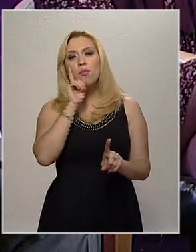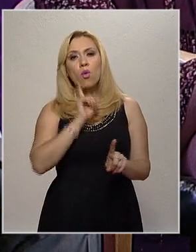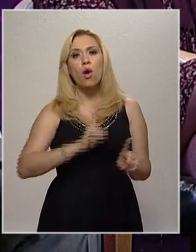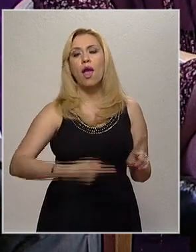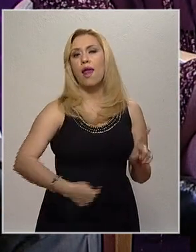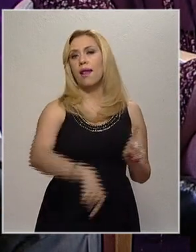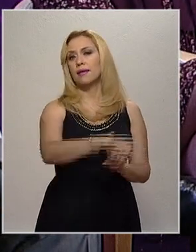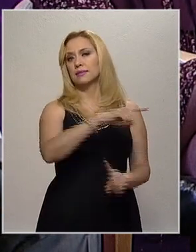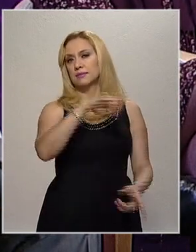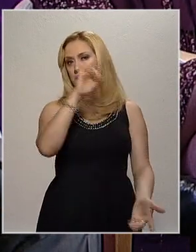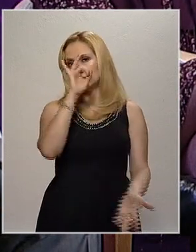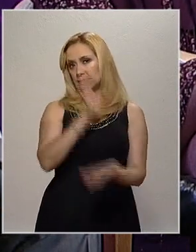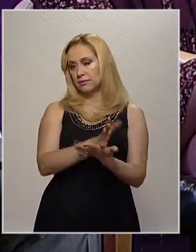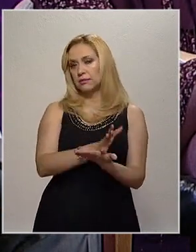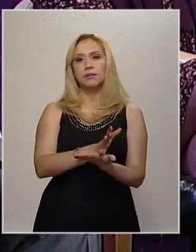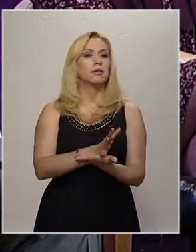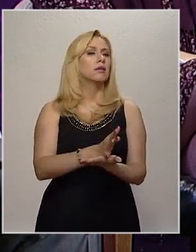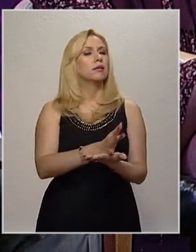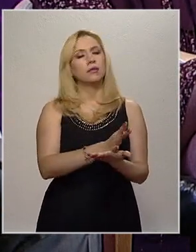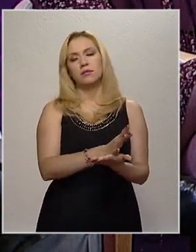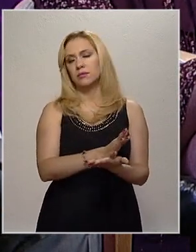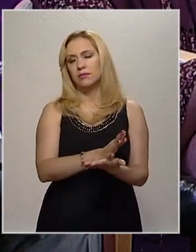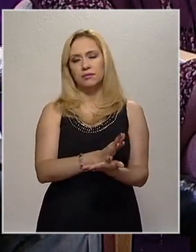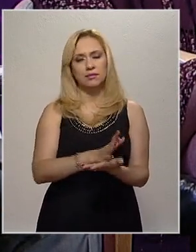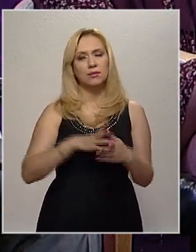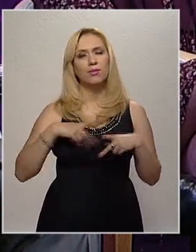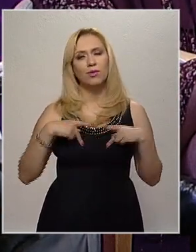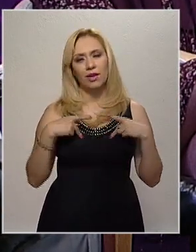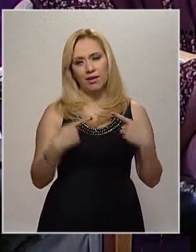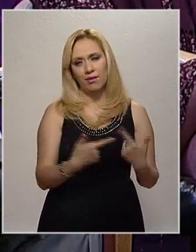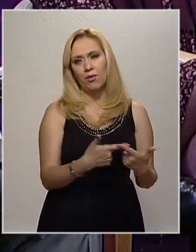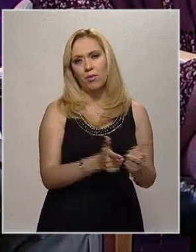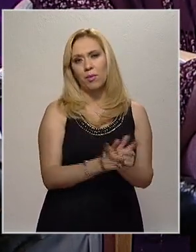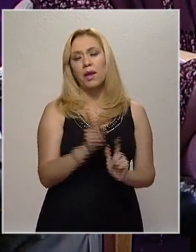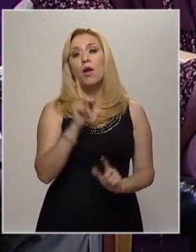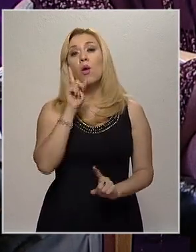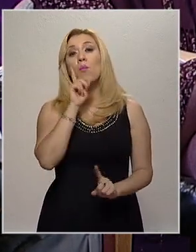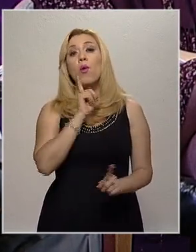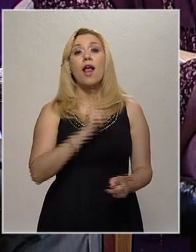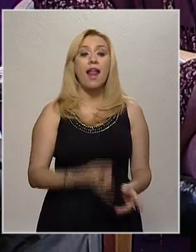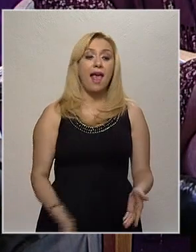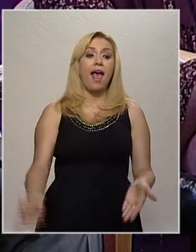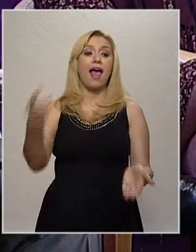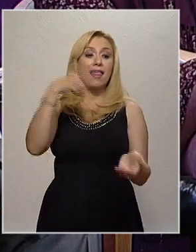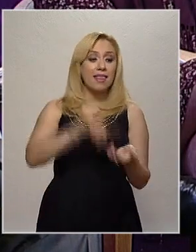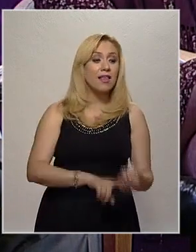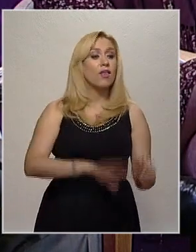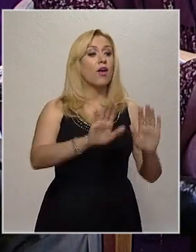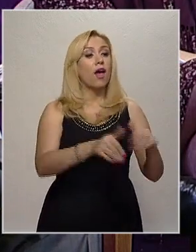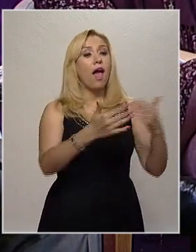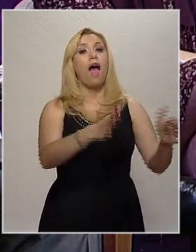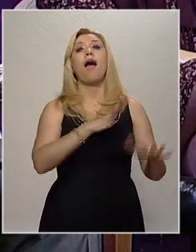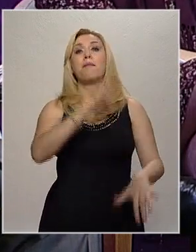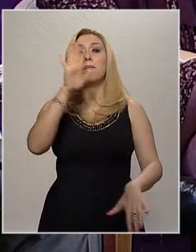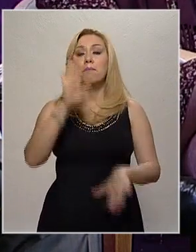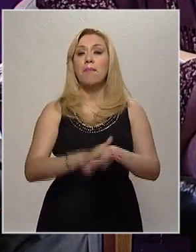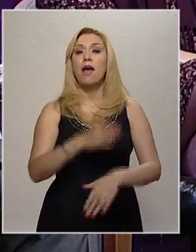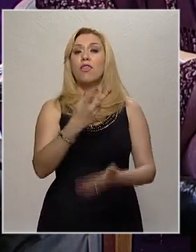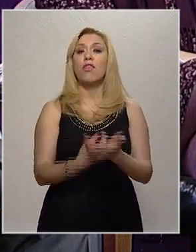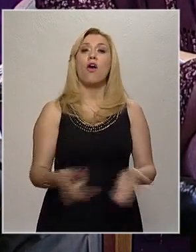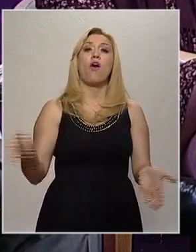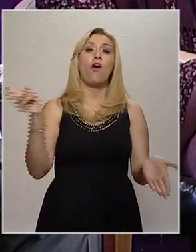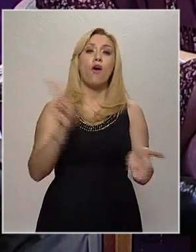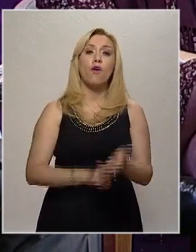mujeres, que ya de por sí es un grupo vulnerable, sino que además hay dentro de las mujeres, todavía mujeres con mayor vulnerabilidad, ¿no? Con una